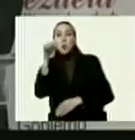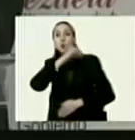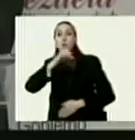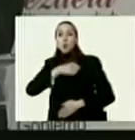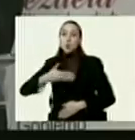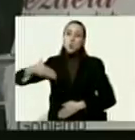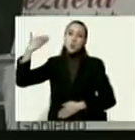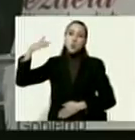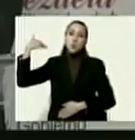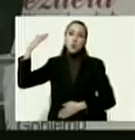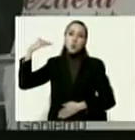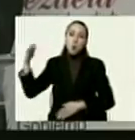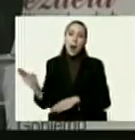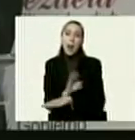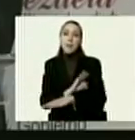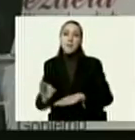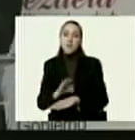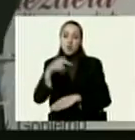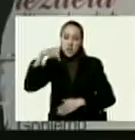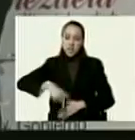febrero de este año